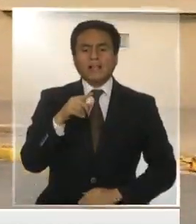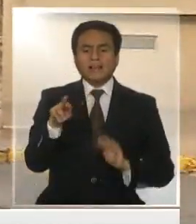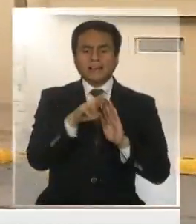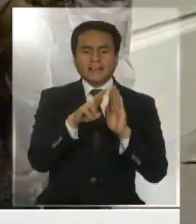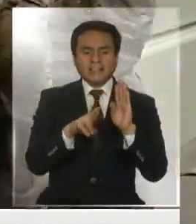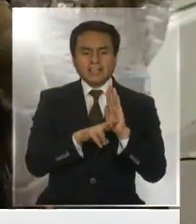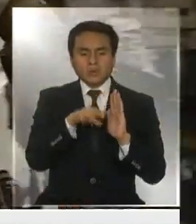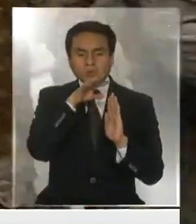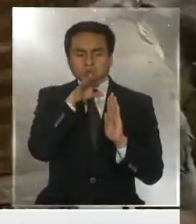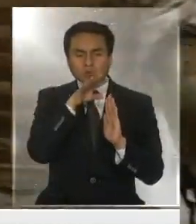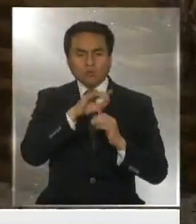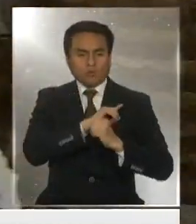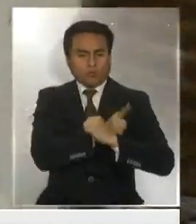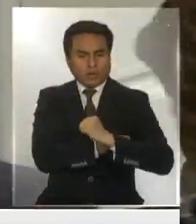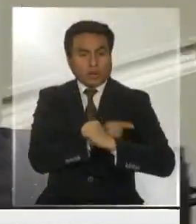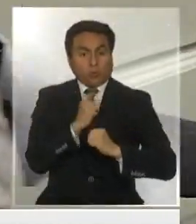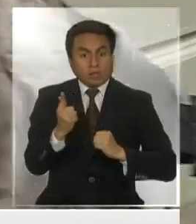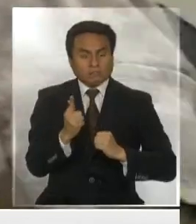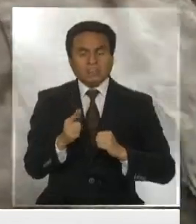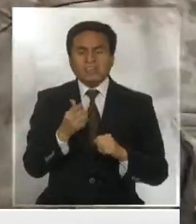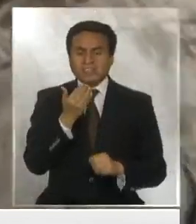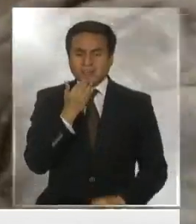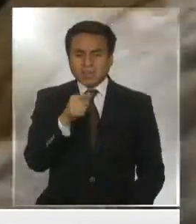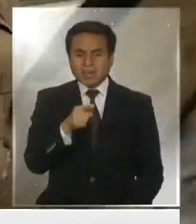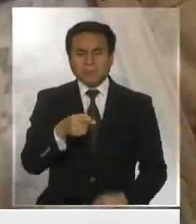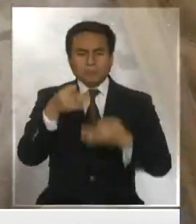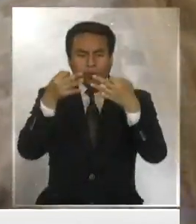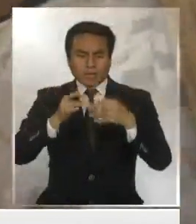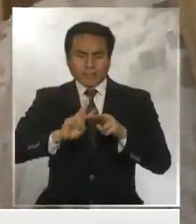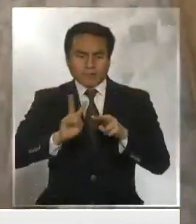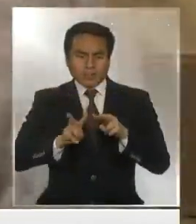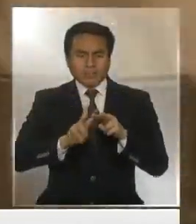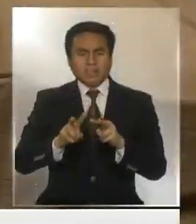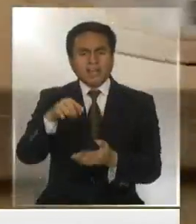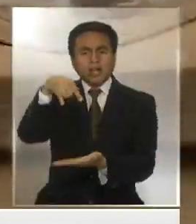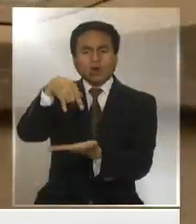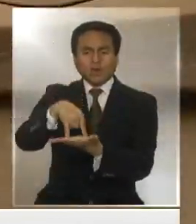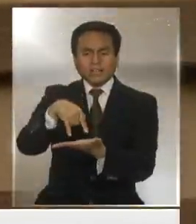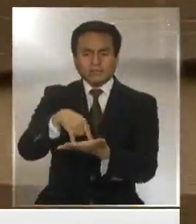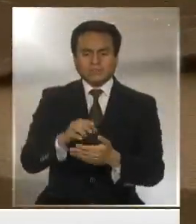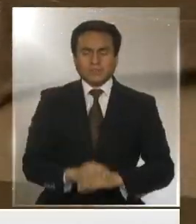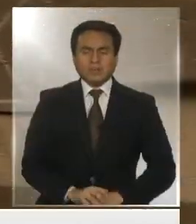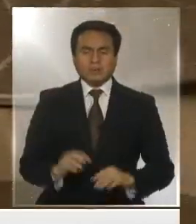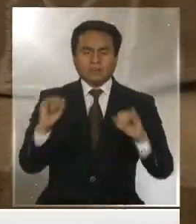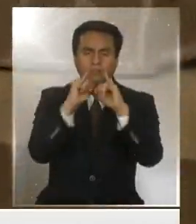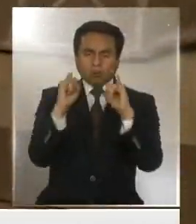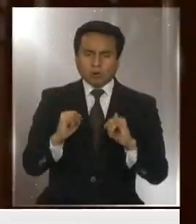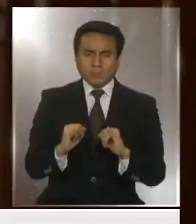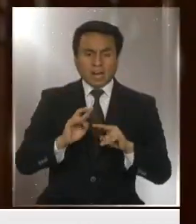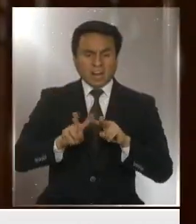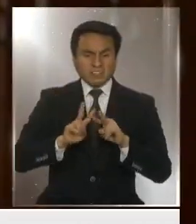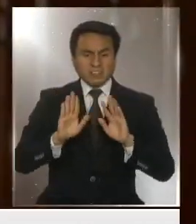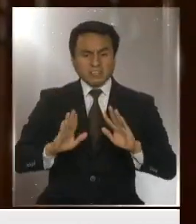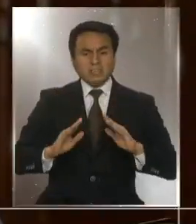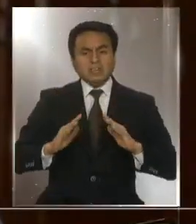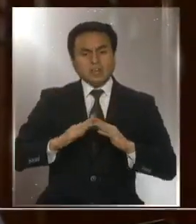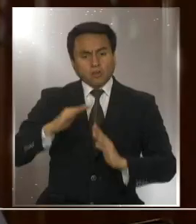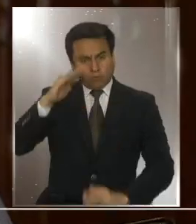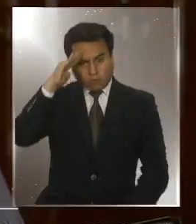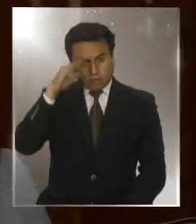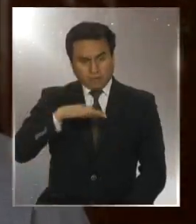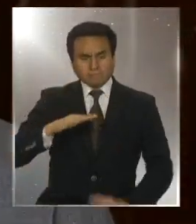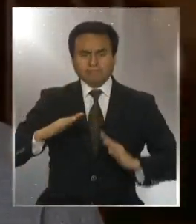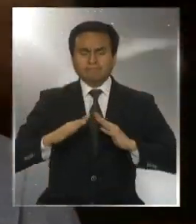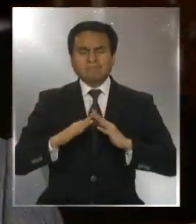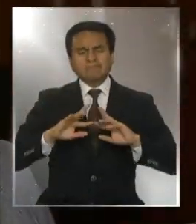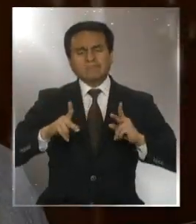del uso de la fuerza? También es algo que puede perfeccionarse en el Congreso. Y la forma como actúan las Fuerzas Armadas es